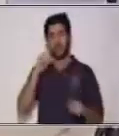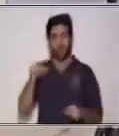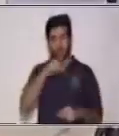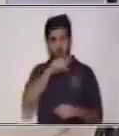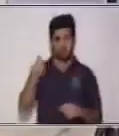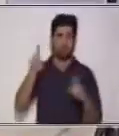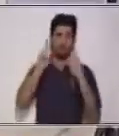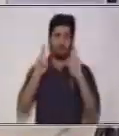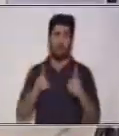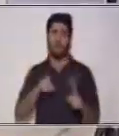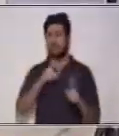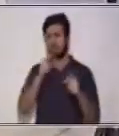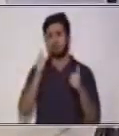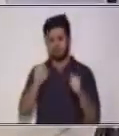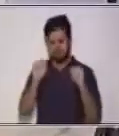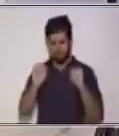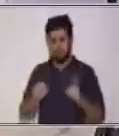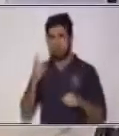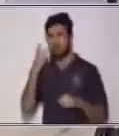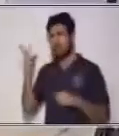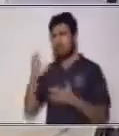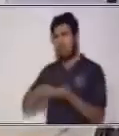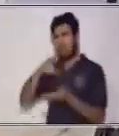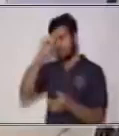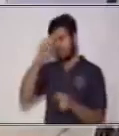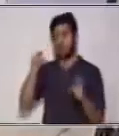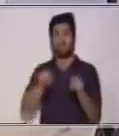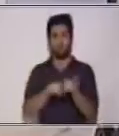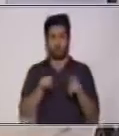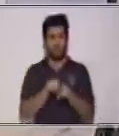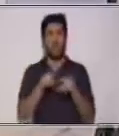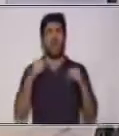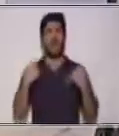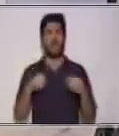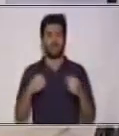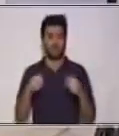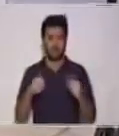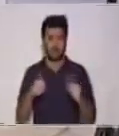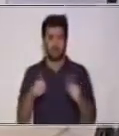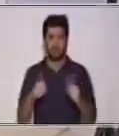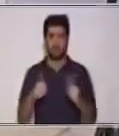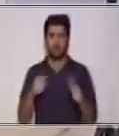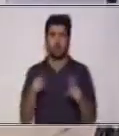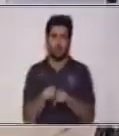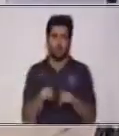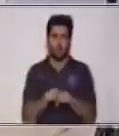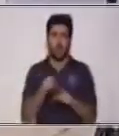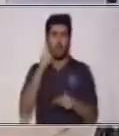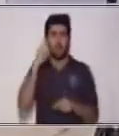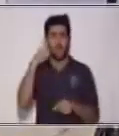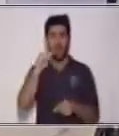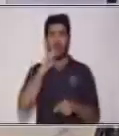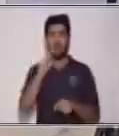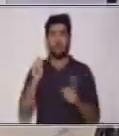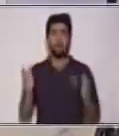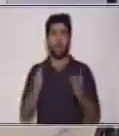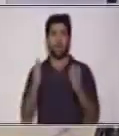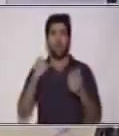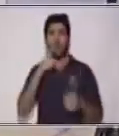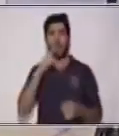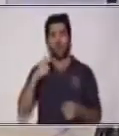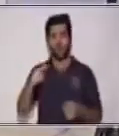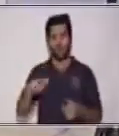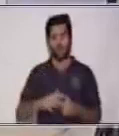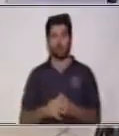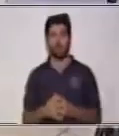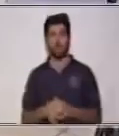con discapacidad, este tema le ayudará a ejercitar habilidades y destrezas con la